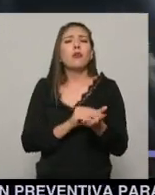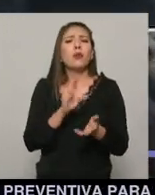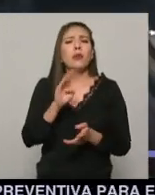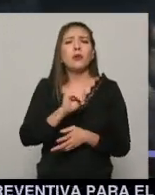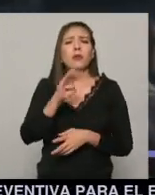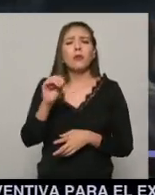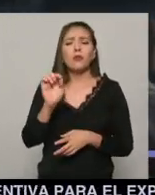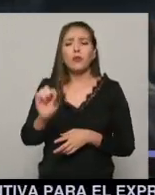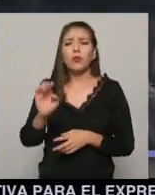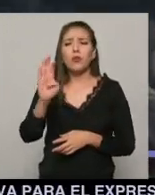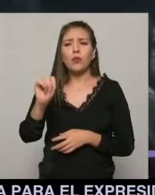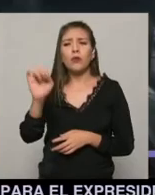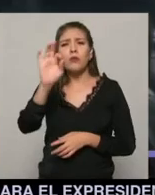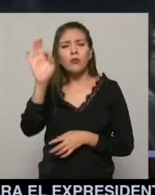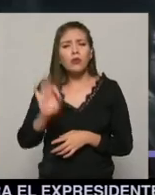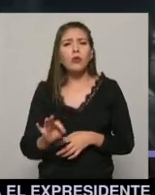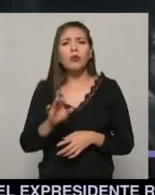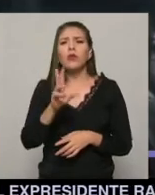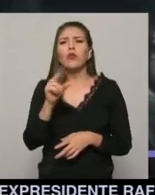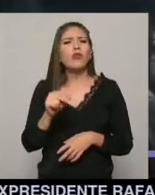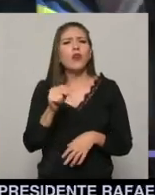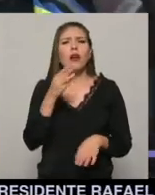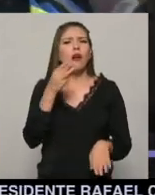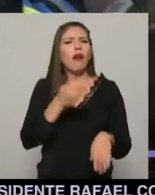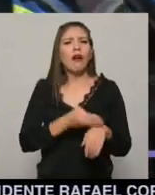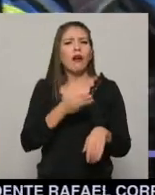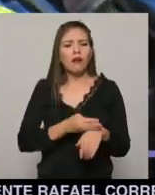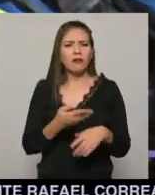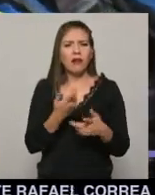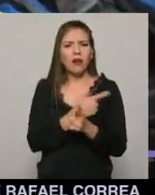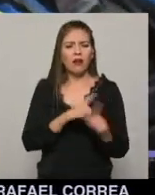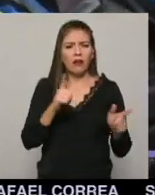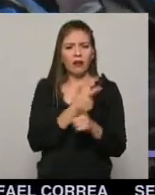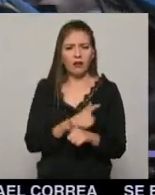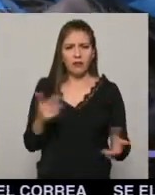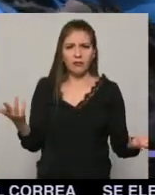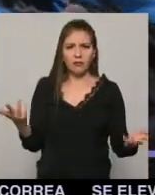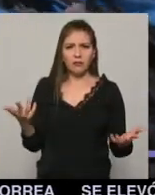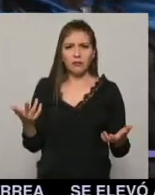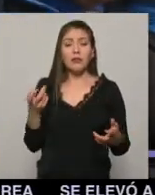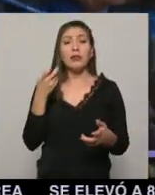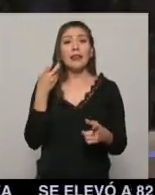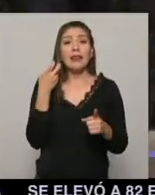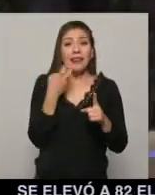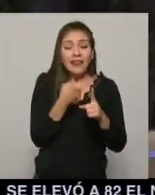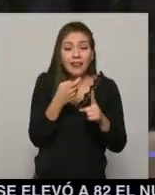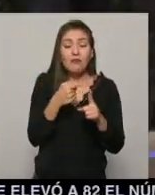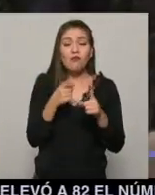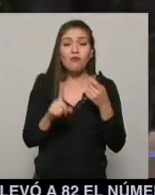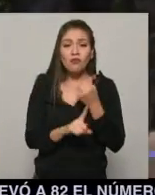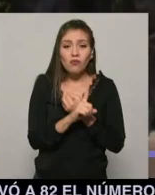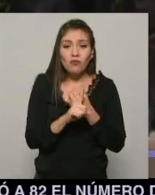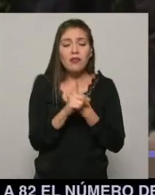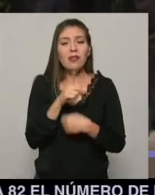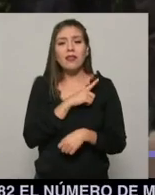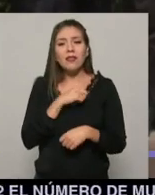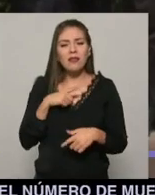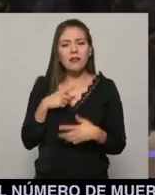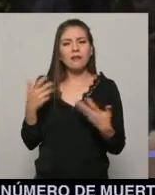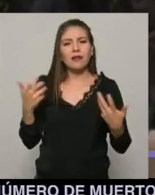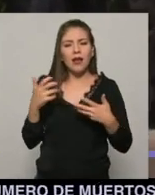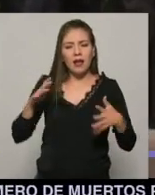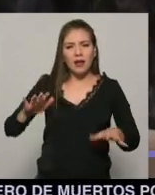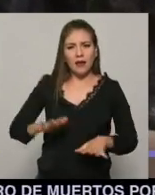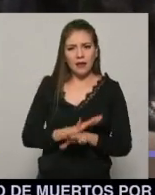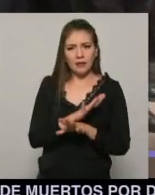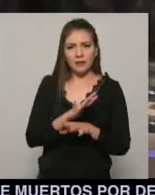impunidad. Este es uno de los objetivos que tenemos que combatir. Lo que además se deriva de un